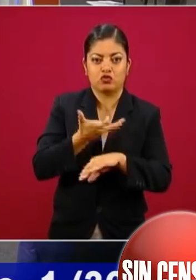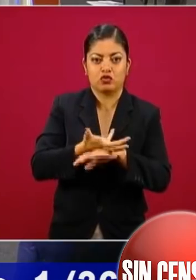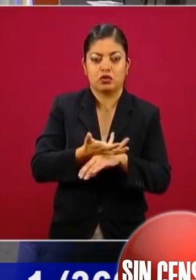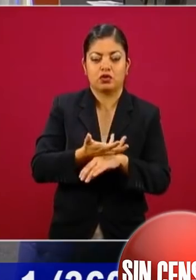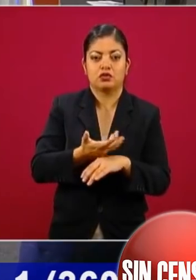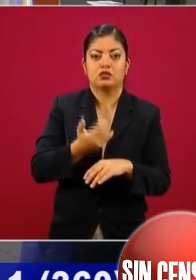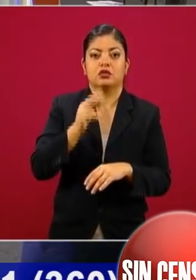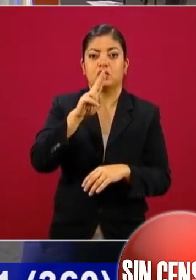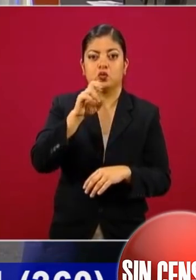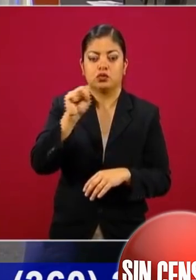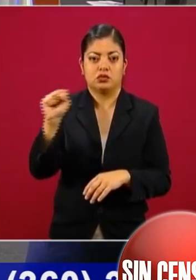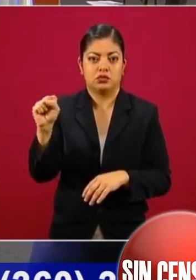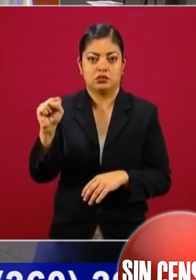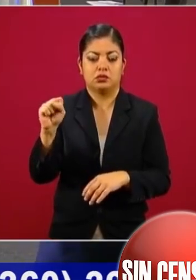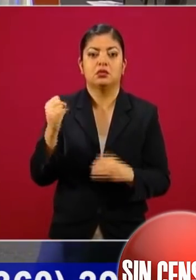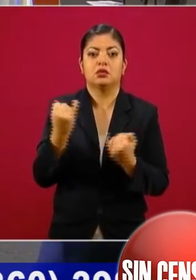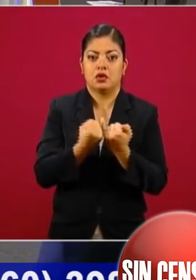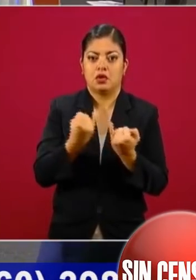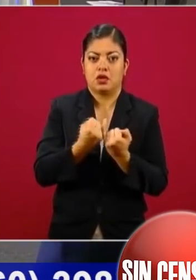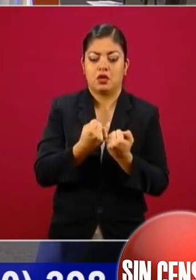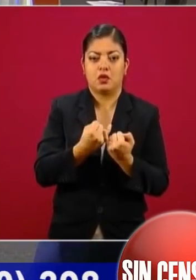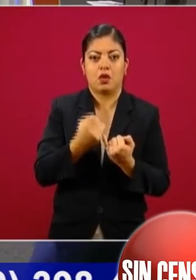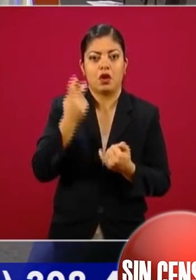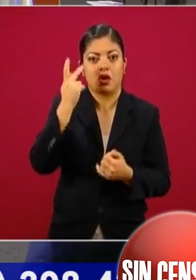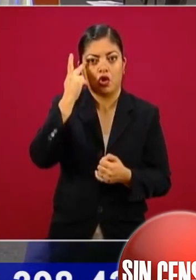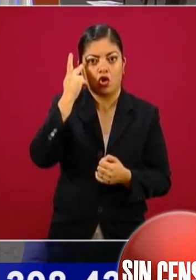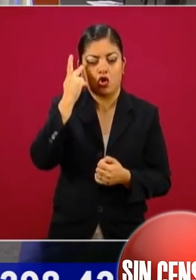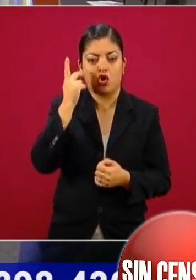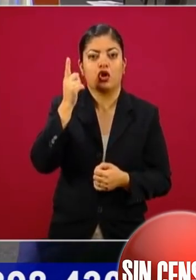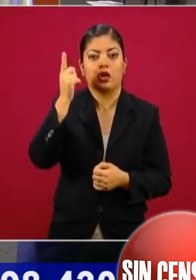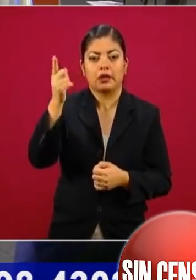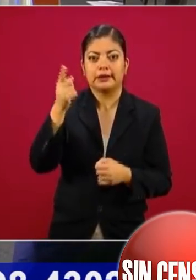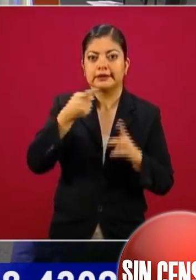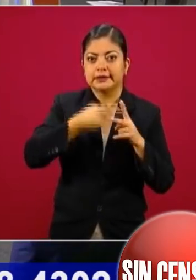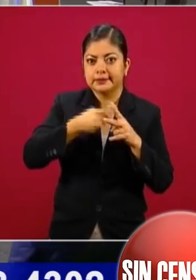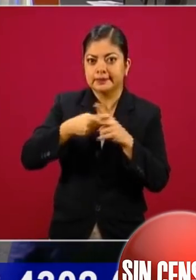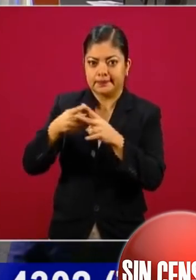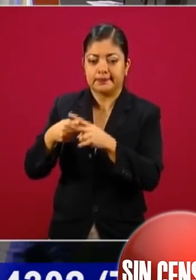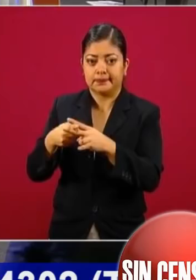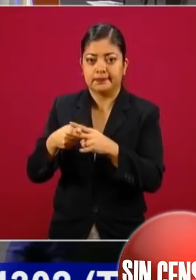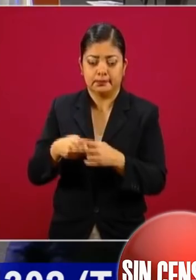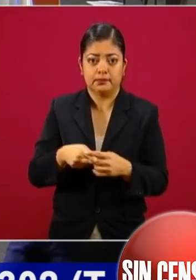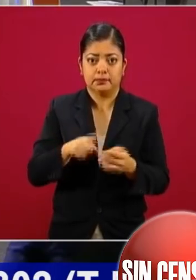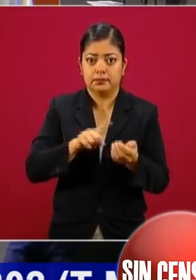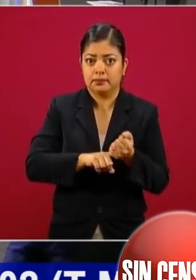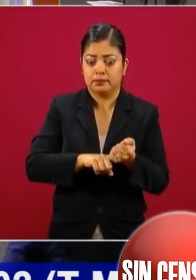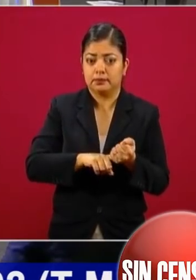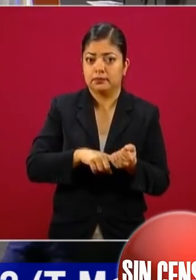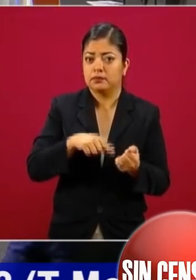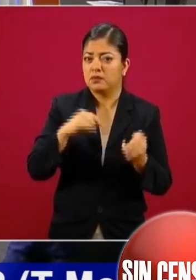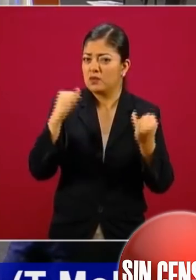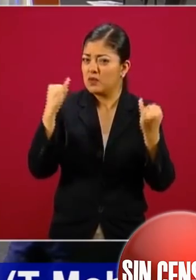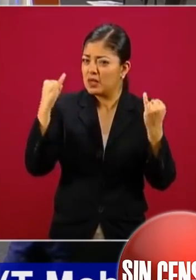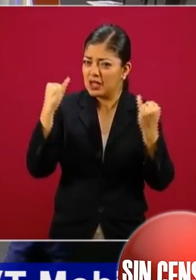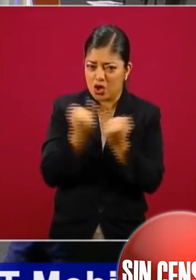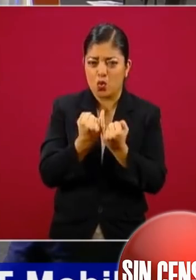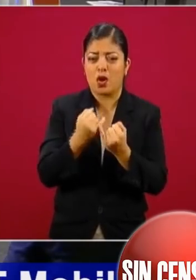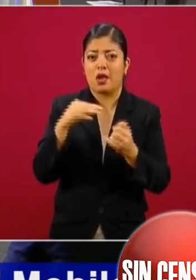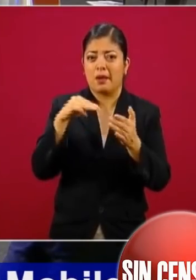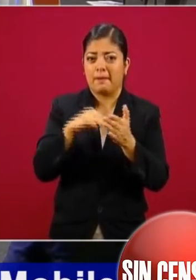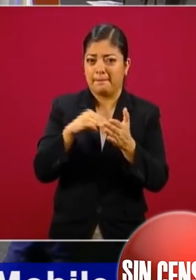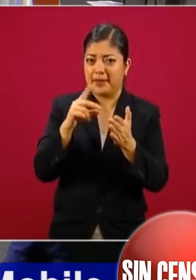Reino Unido y en Corea del Sur. Y trabajando independientemente, usando exactamente los mismos